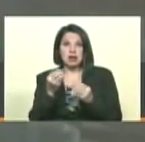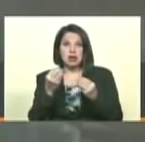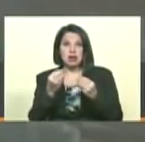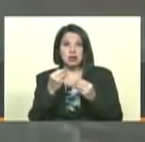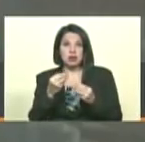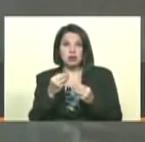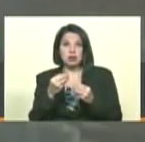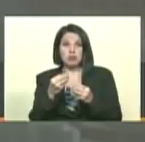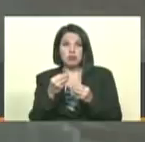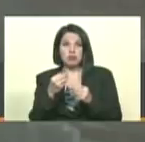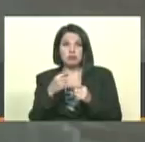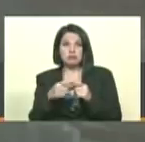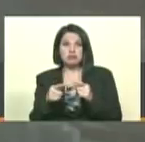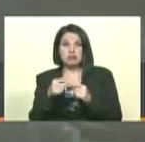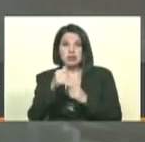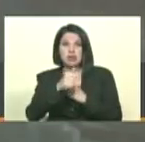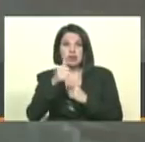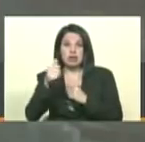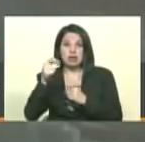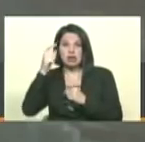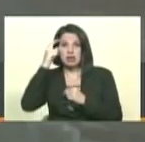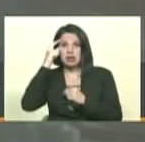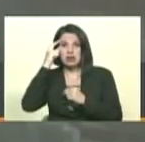y cada día lo hacemos